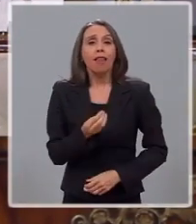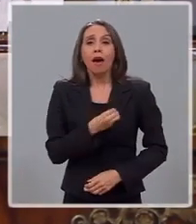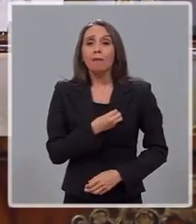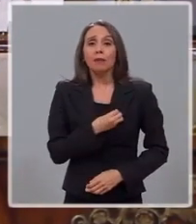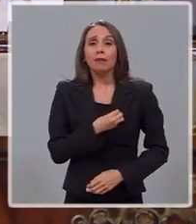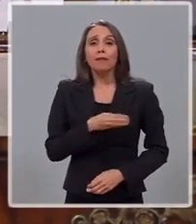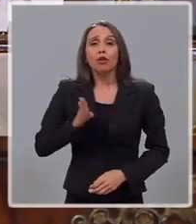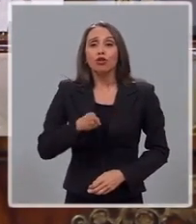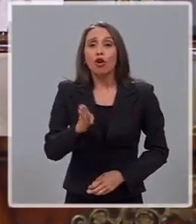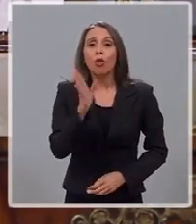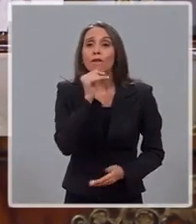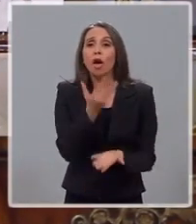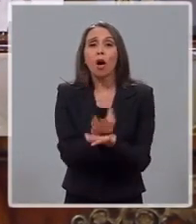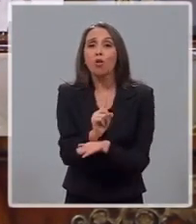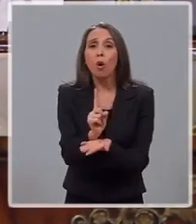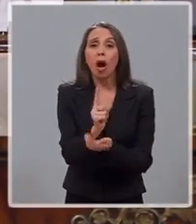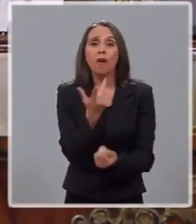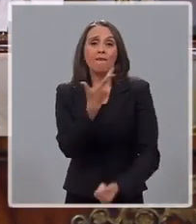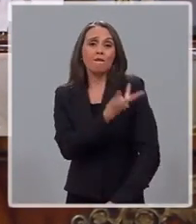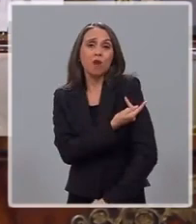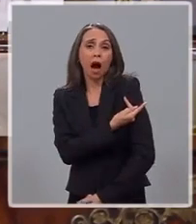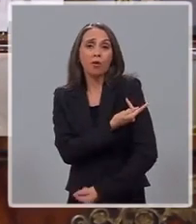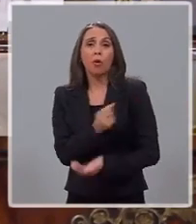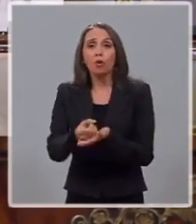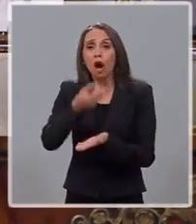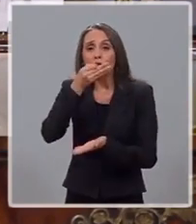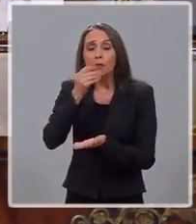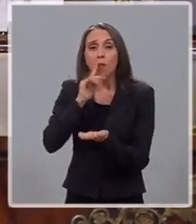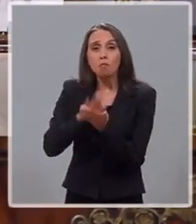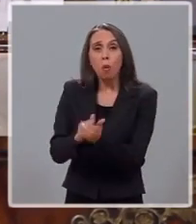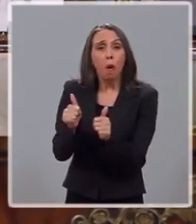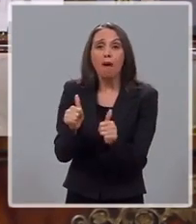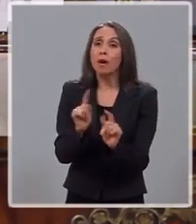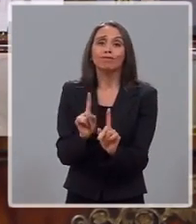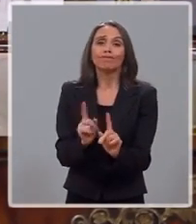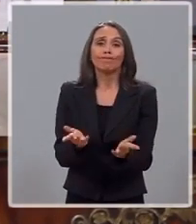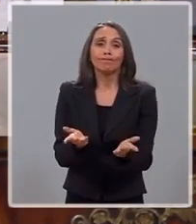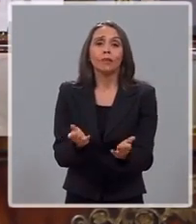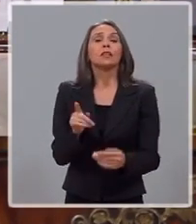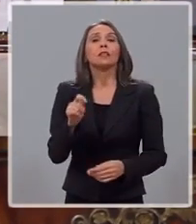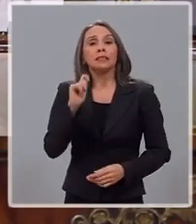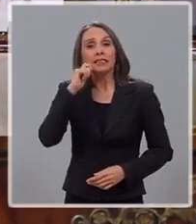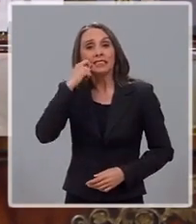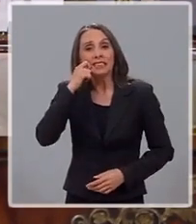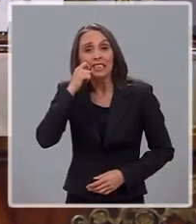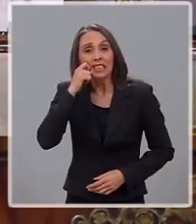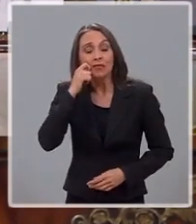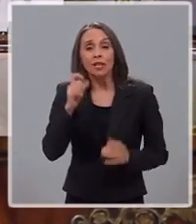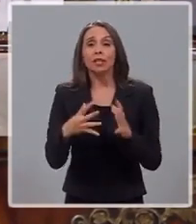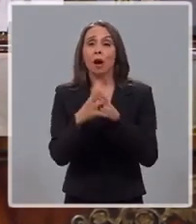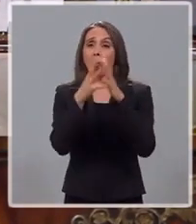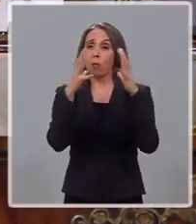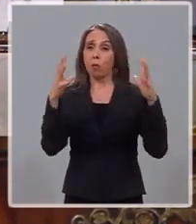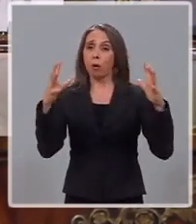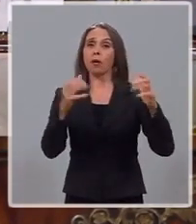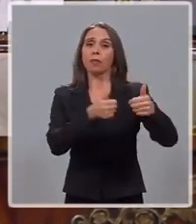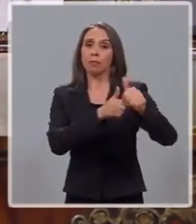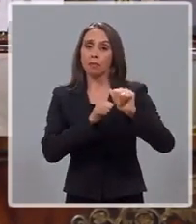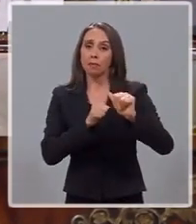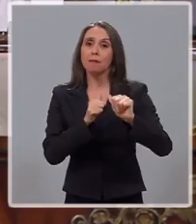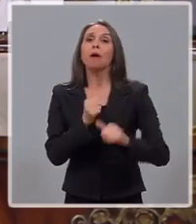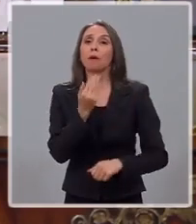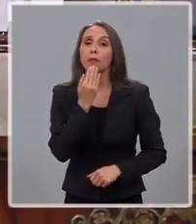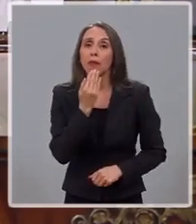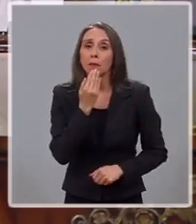todavía no existe vacuna ni tratamiento comprobado esto significa un gran desafío pero también